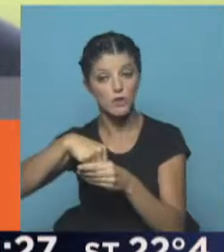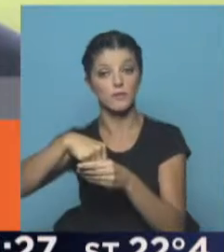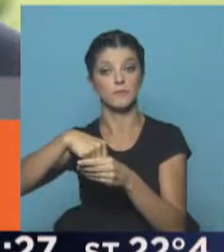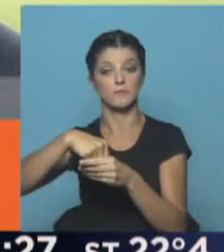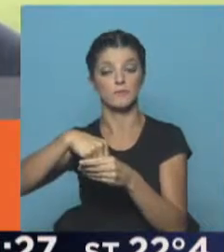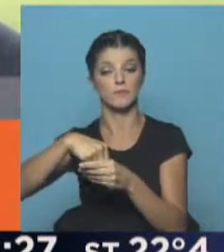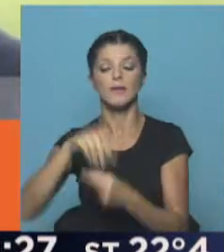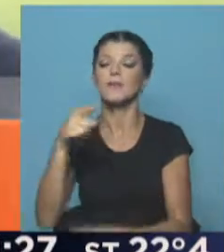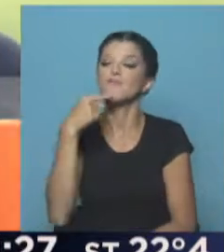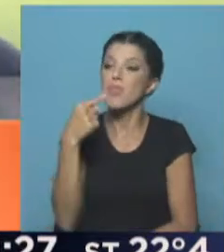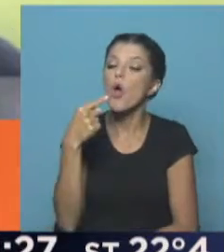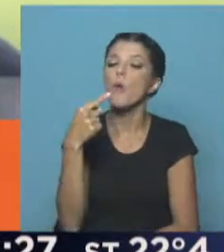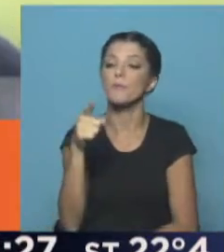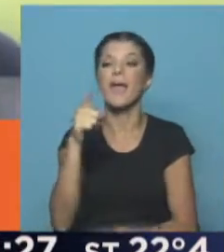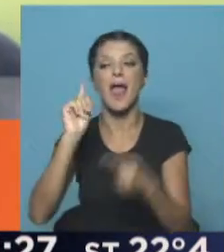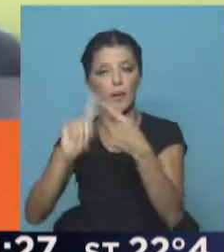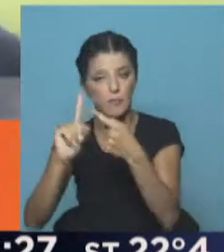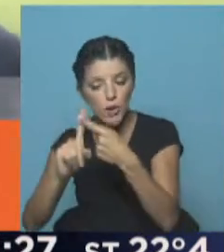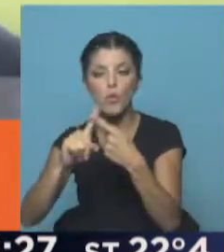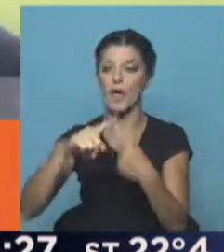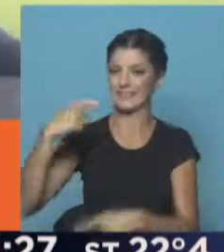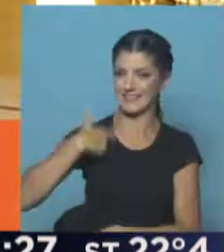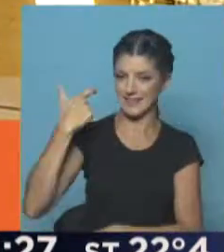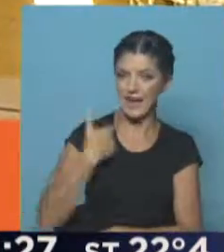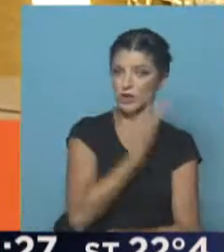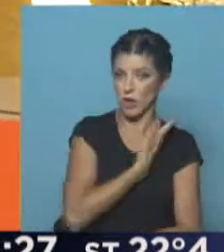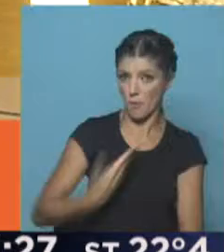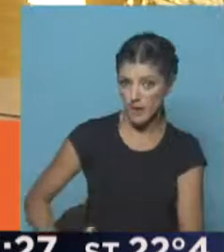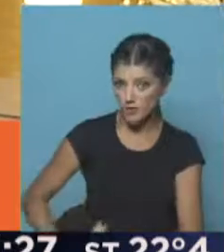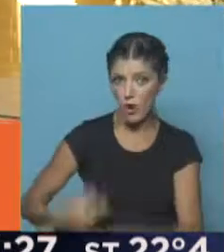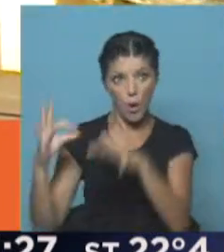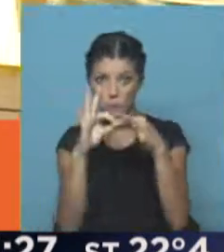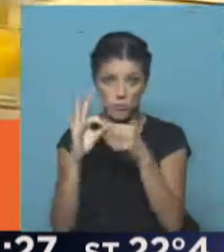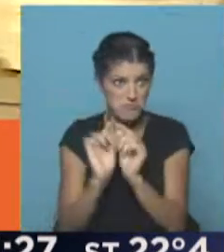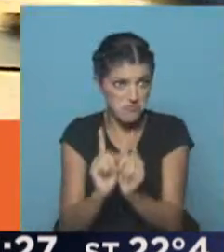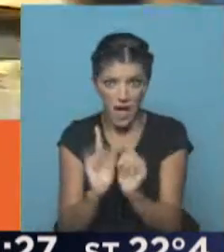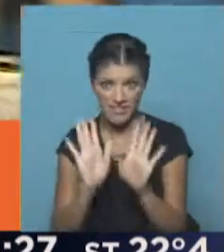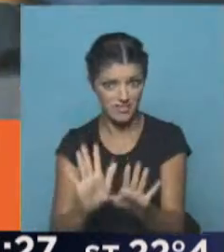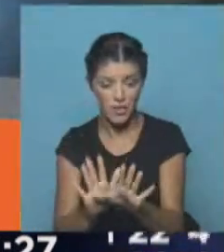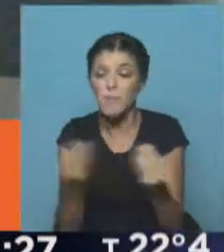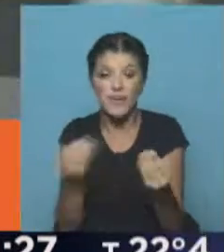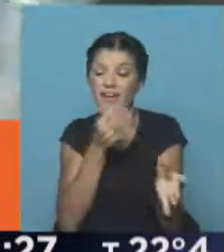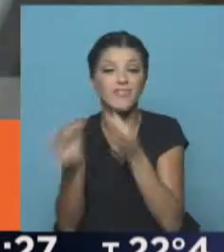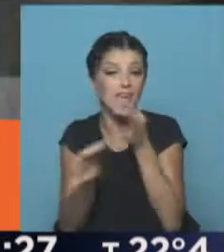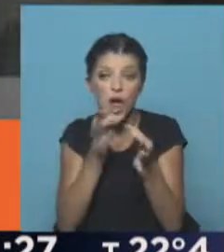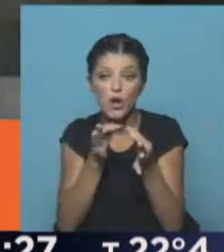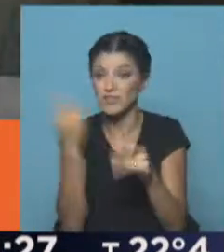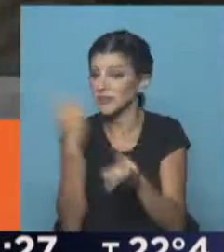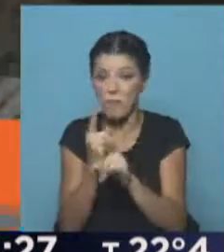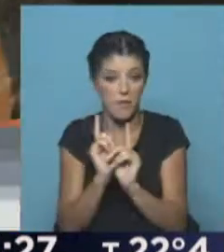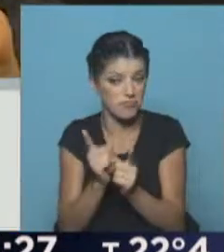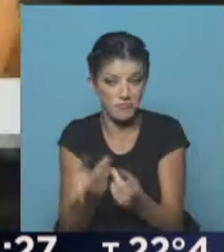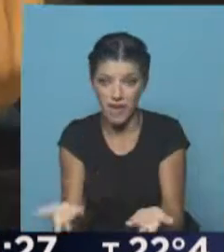Frigerio, insistió en que la relación entre los gremios y el gobierno no va a cambiar, ya que el diálogo nunca se